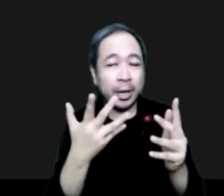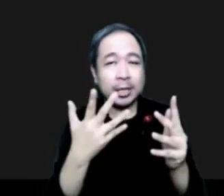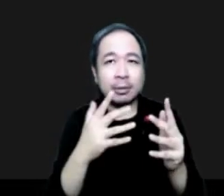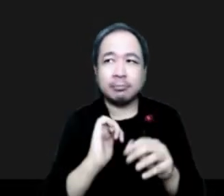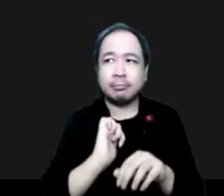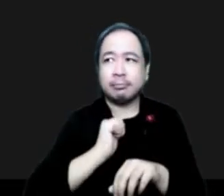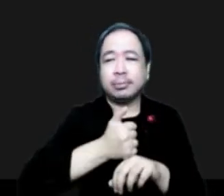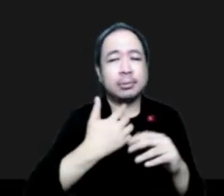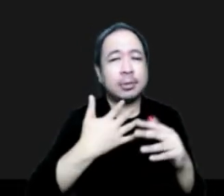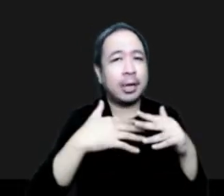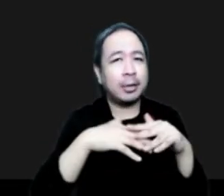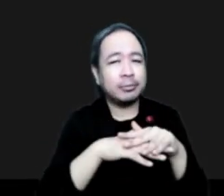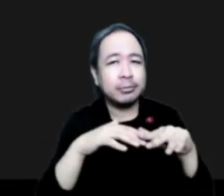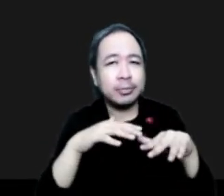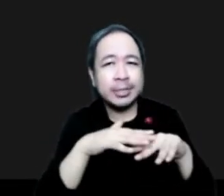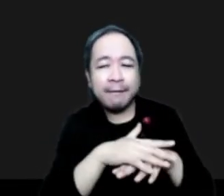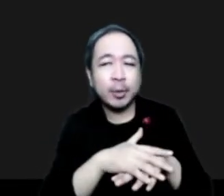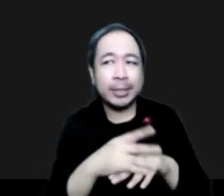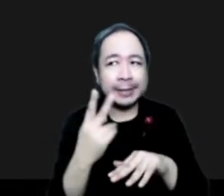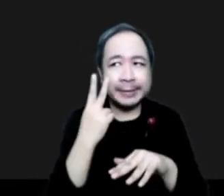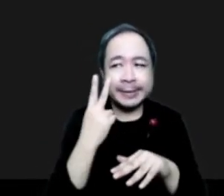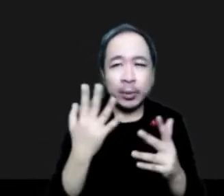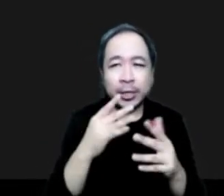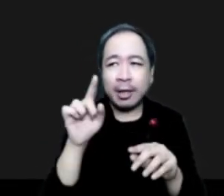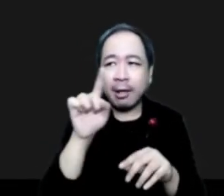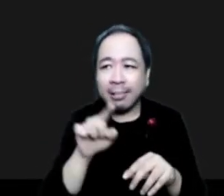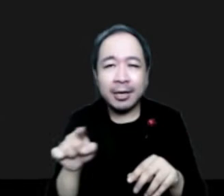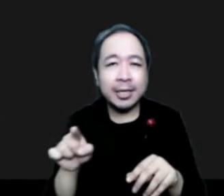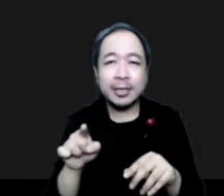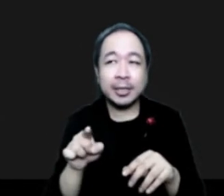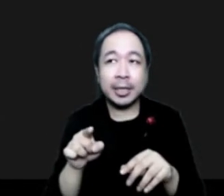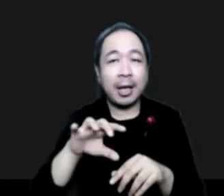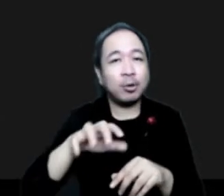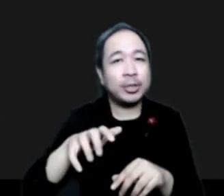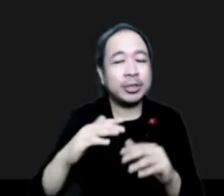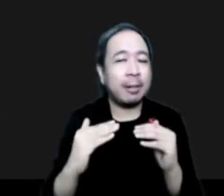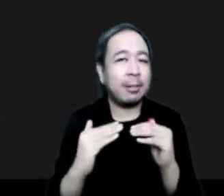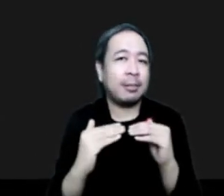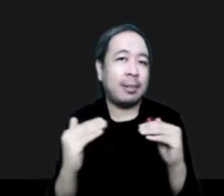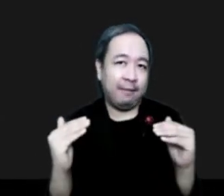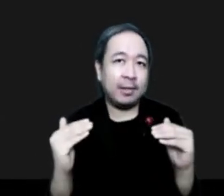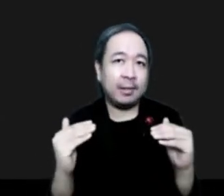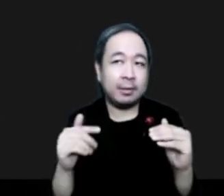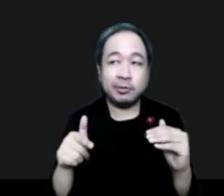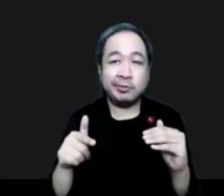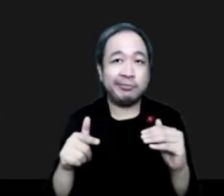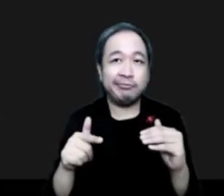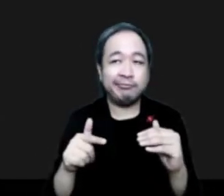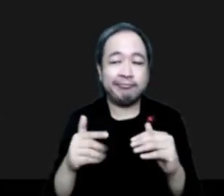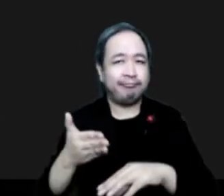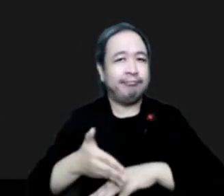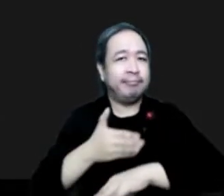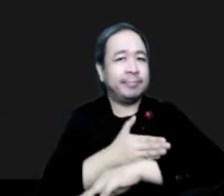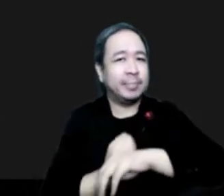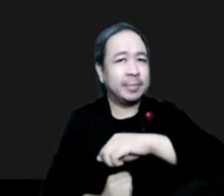también parte del objetivo era mejorar la infraestructura que ya tenían los países en cuanto al monitoreo de las descargas.